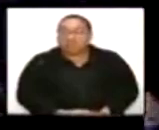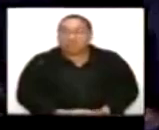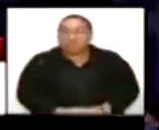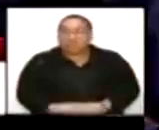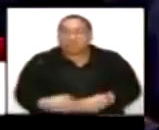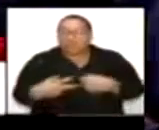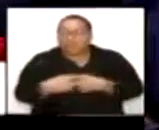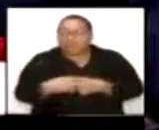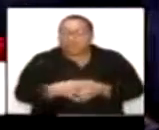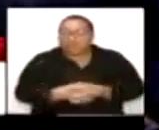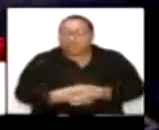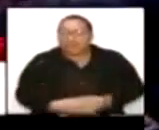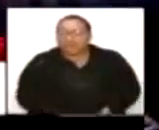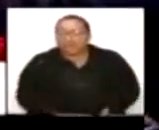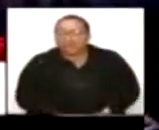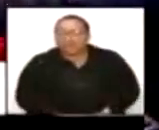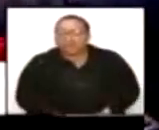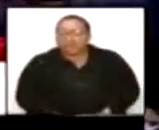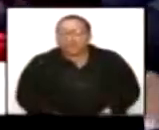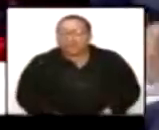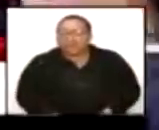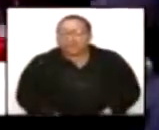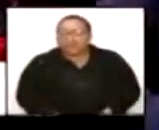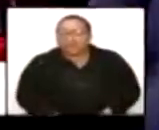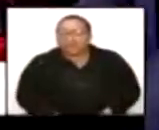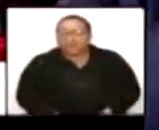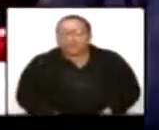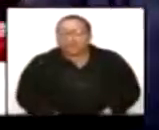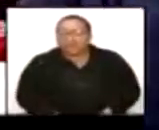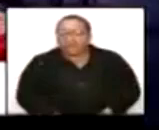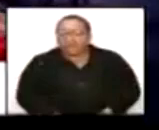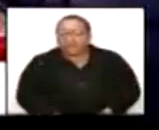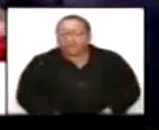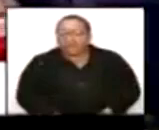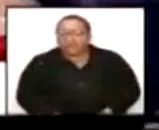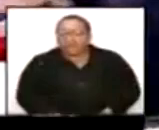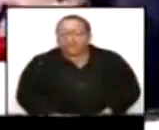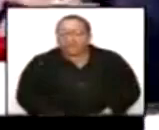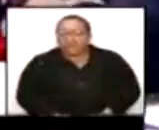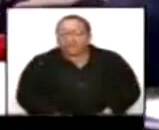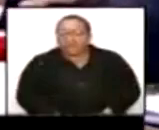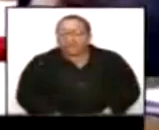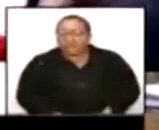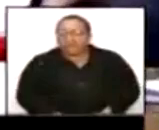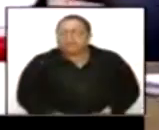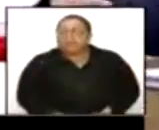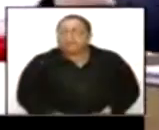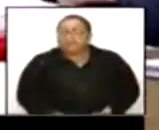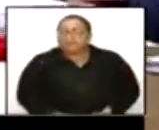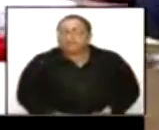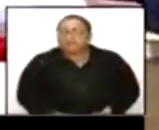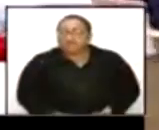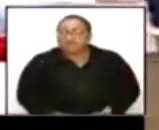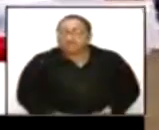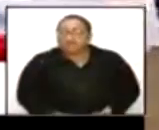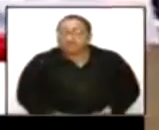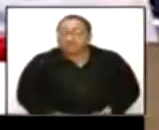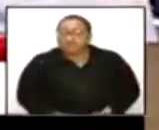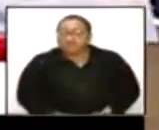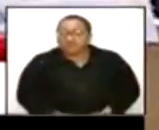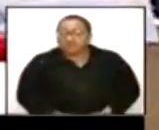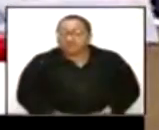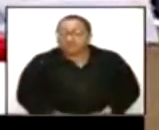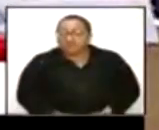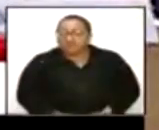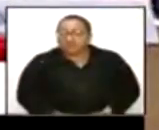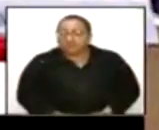Sí, solo quiero precisar a la comisión, porque creo que podemos tener diferencias, pero lo que no se puede es venir a mentir